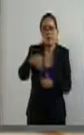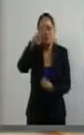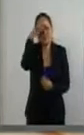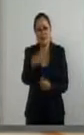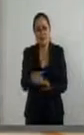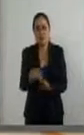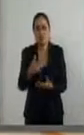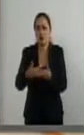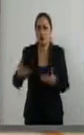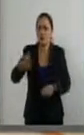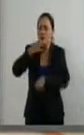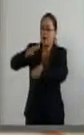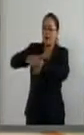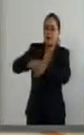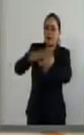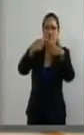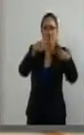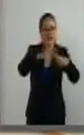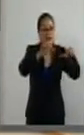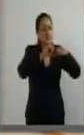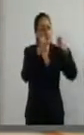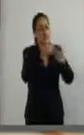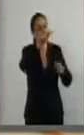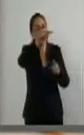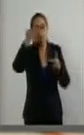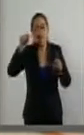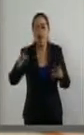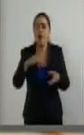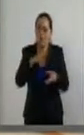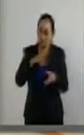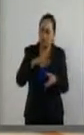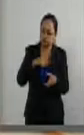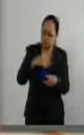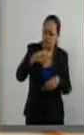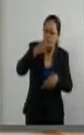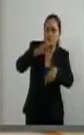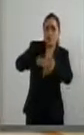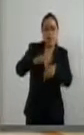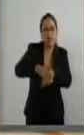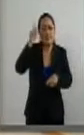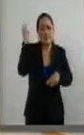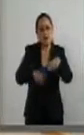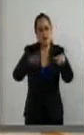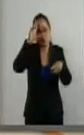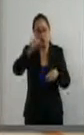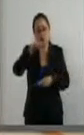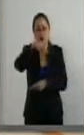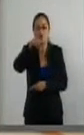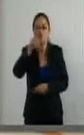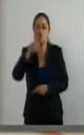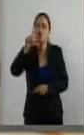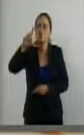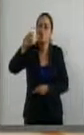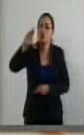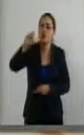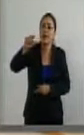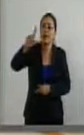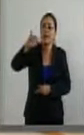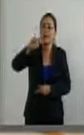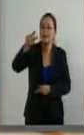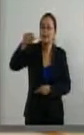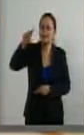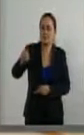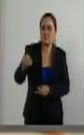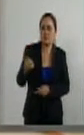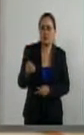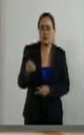y aquí están las reservas presentadas, a que quitemos la palabra no localizados. No existe un